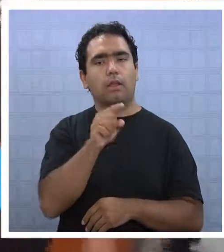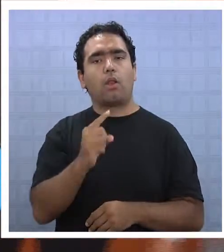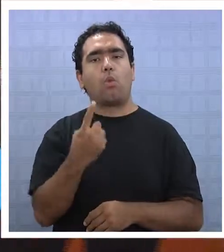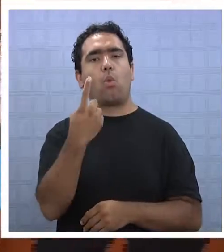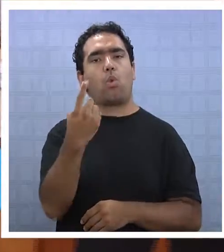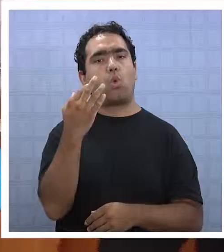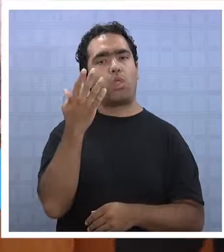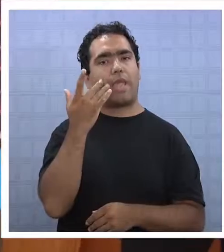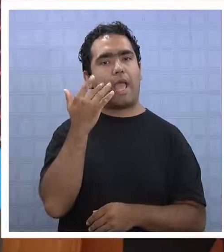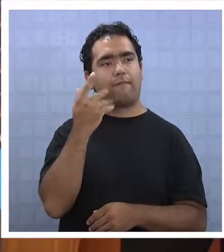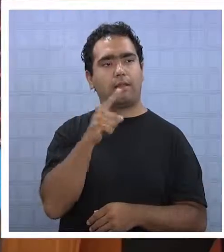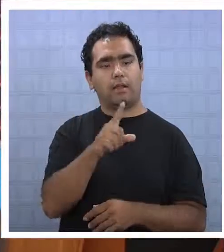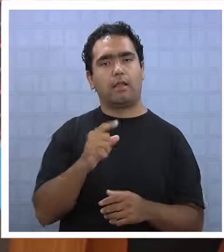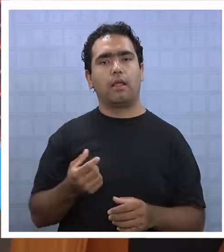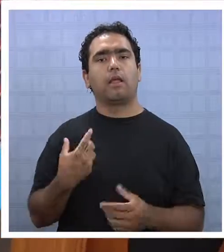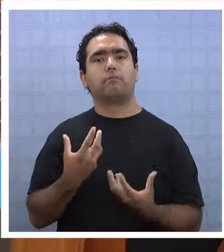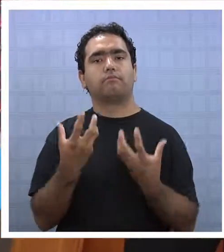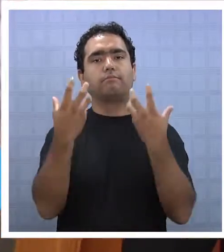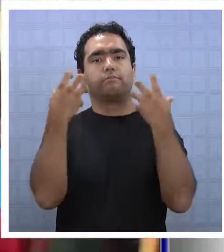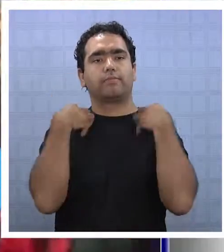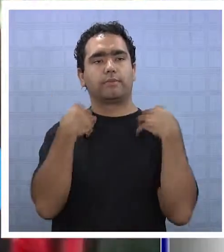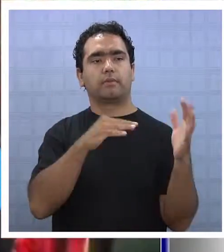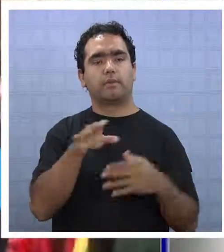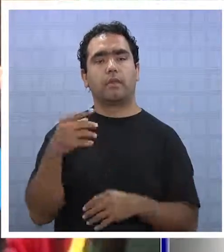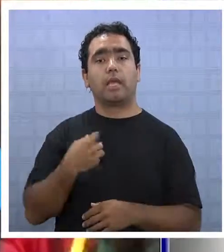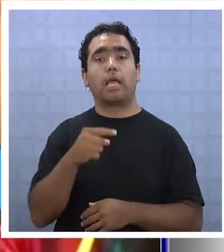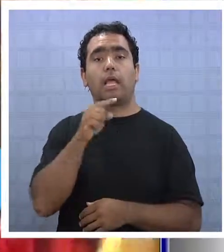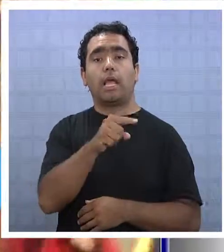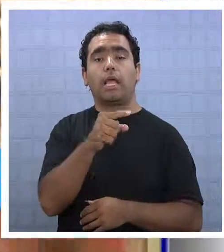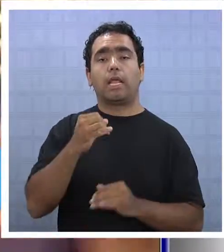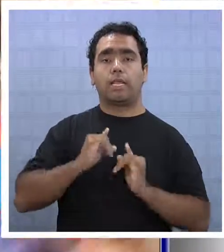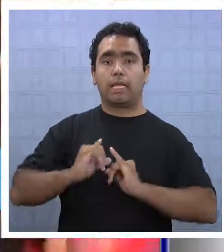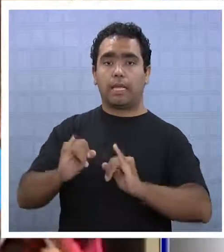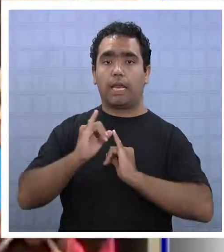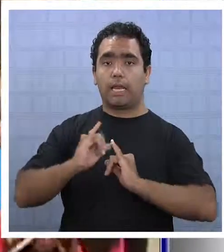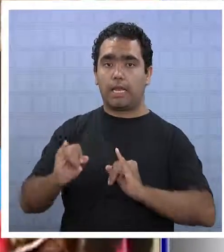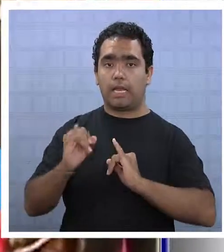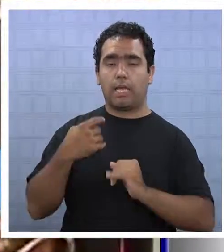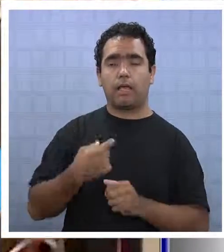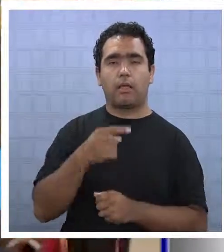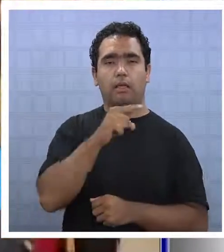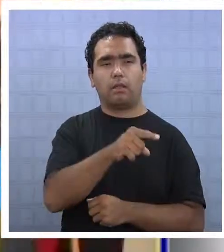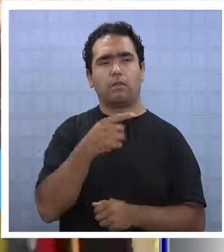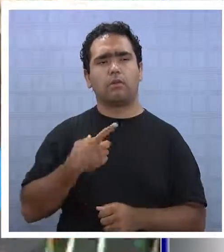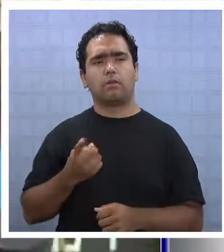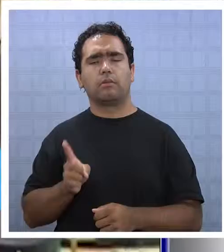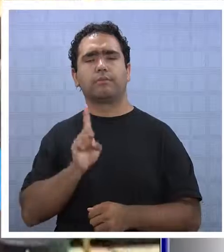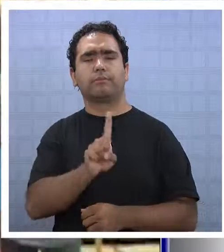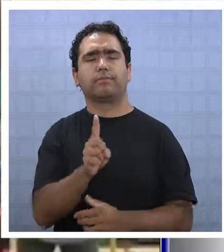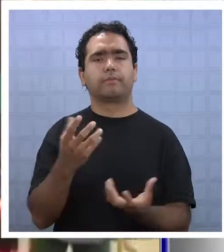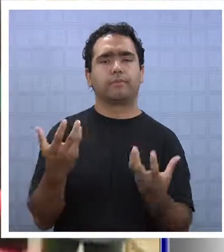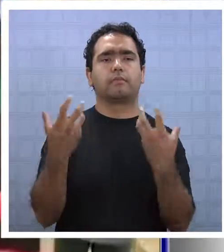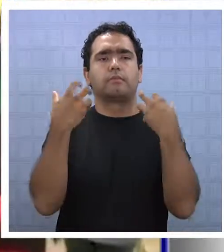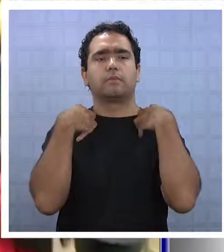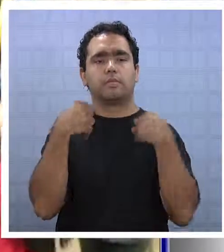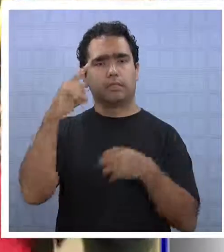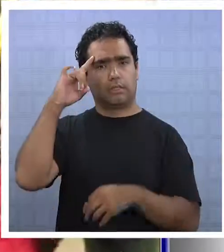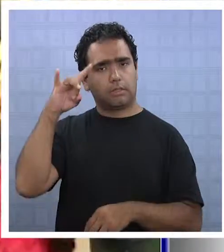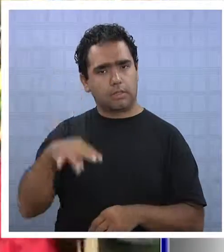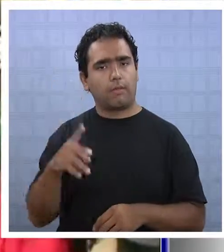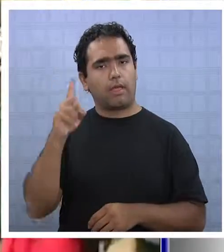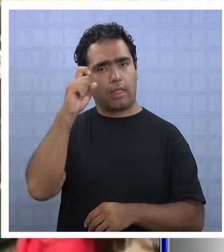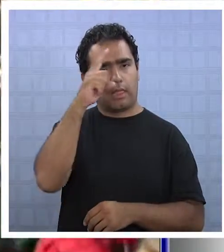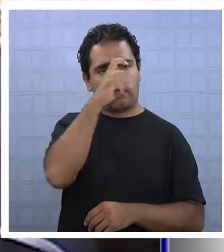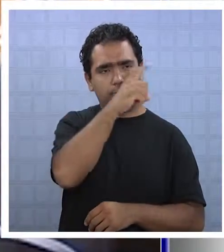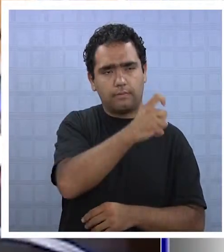1 de abril. El directivo es ingeniero agrónomo mapuche, como se define, señalando que asumió sus funciones sabiendo de la dificultad